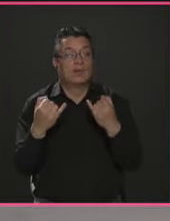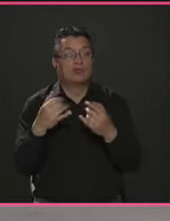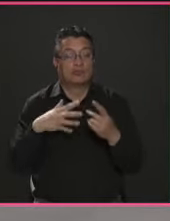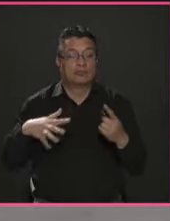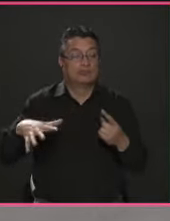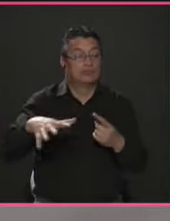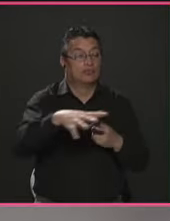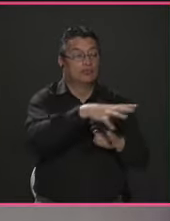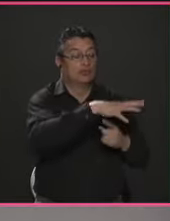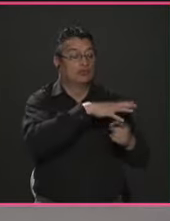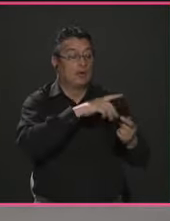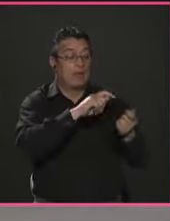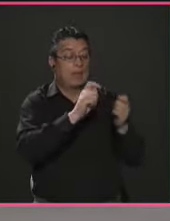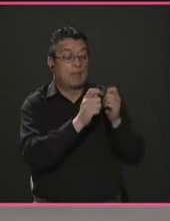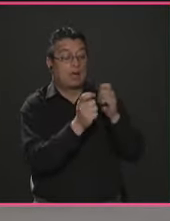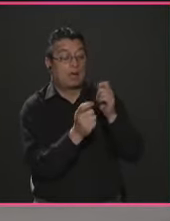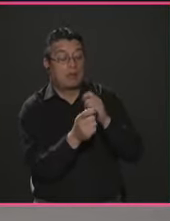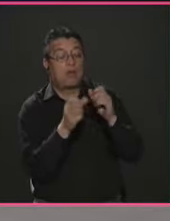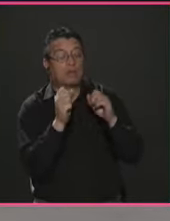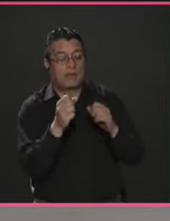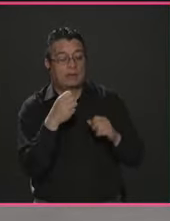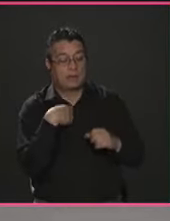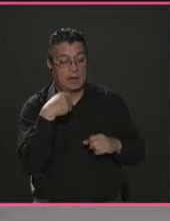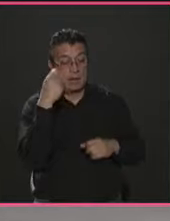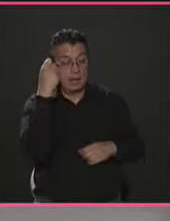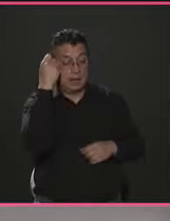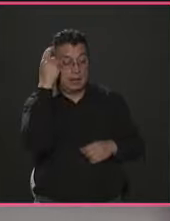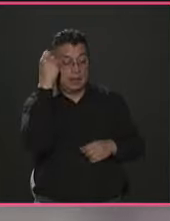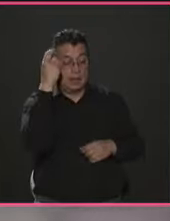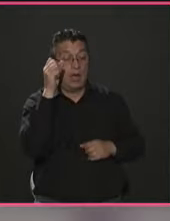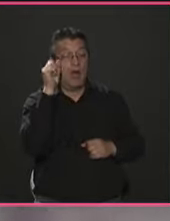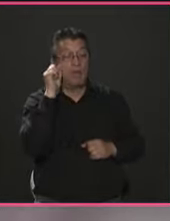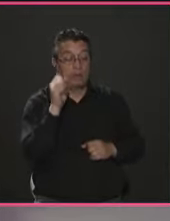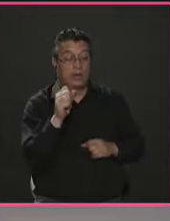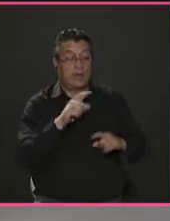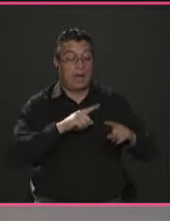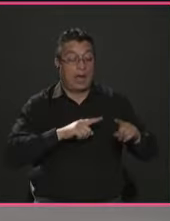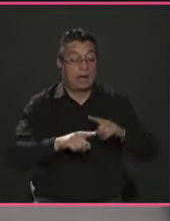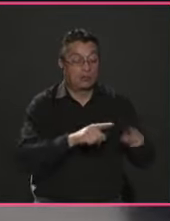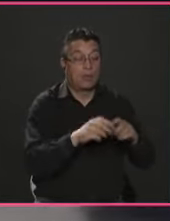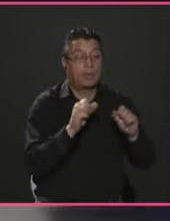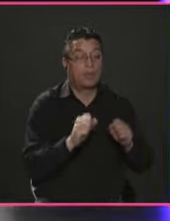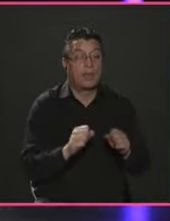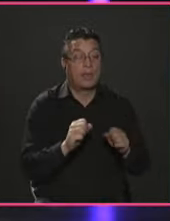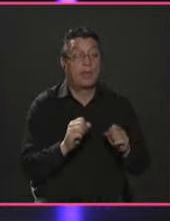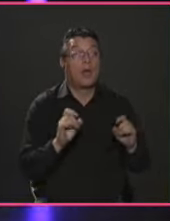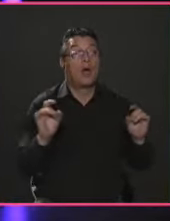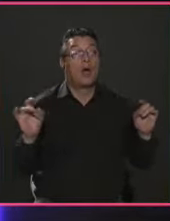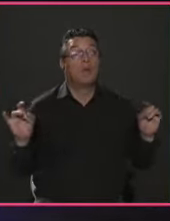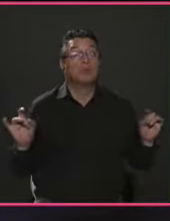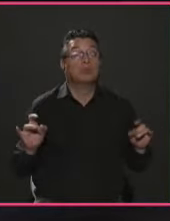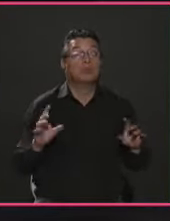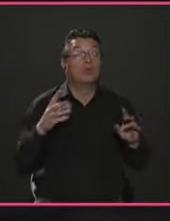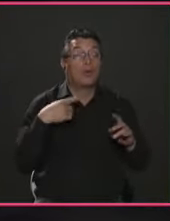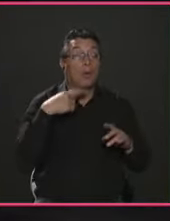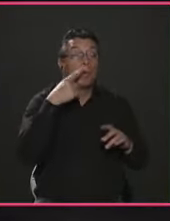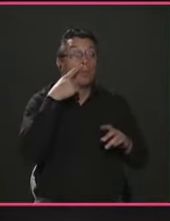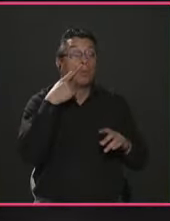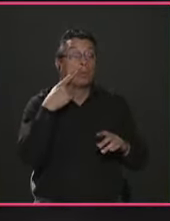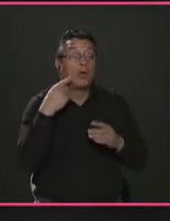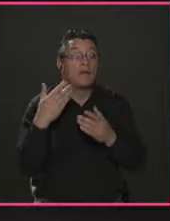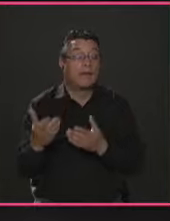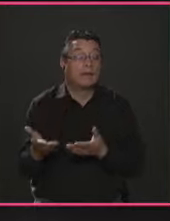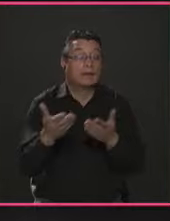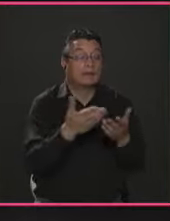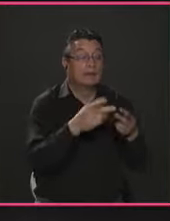extremadamente Dinámico pueda tratar de comprenderlo y posteriormente pueda ejecutar algunas acción si lo llevamos específicamente al ámbito de